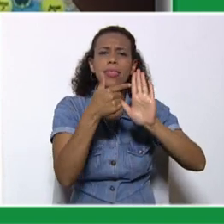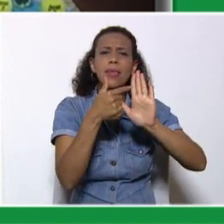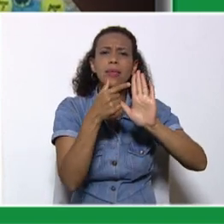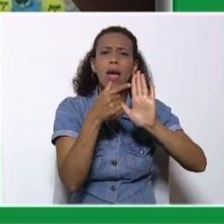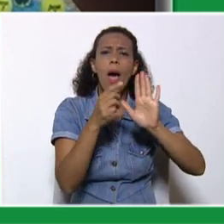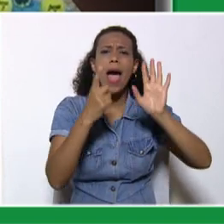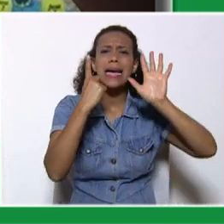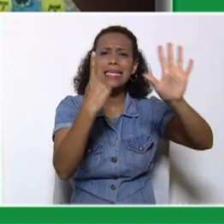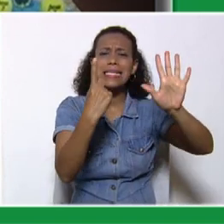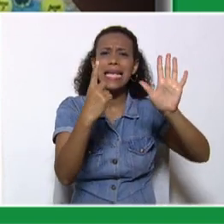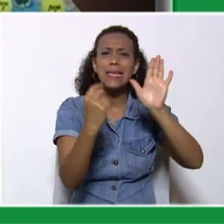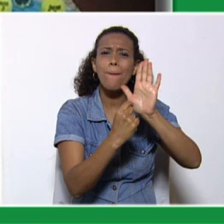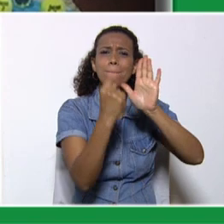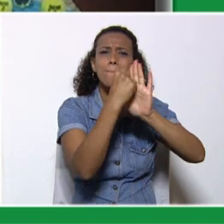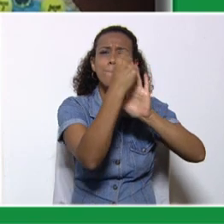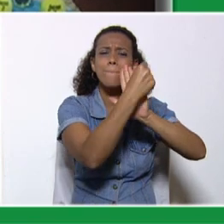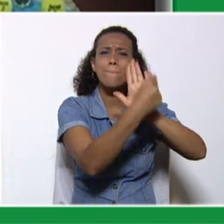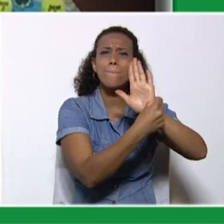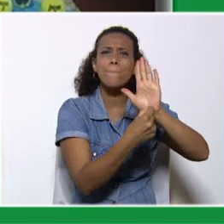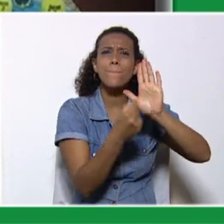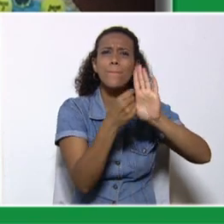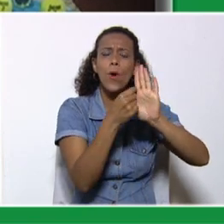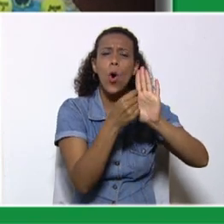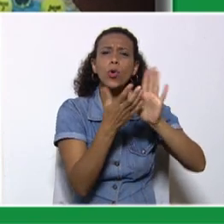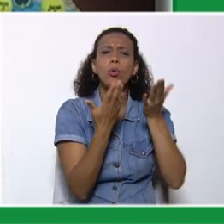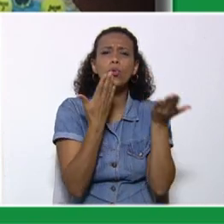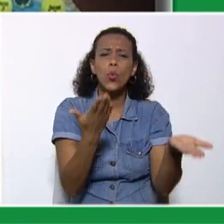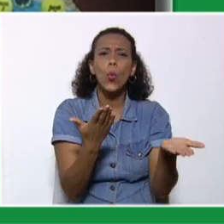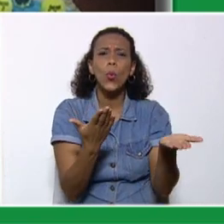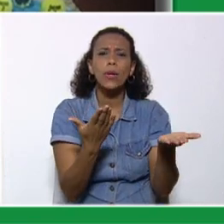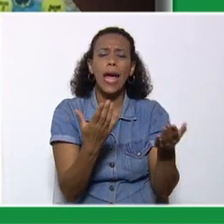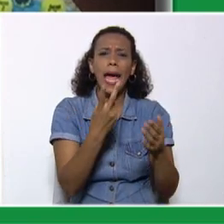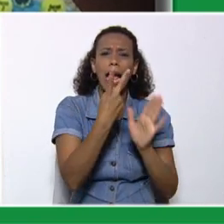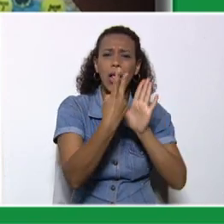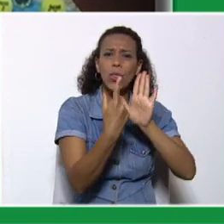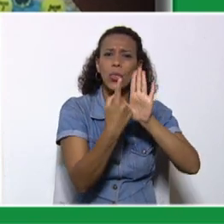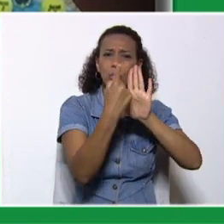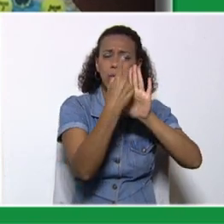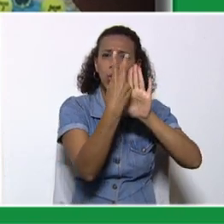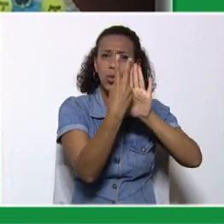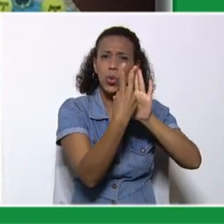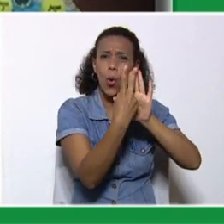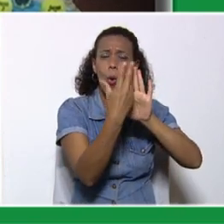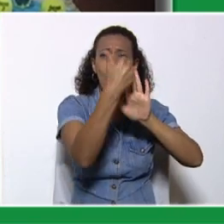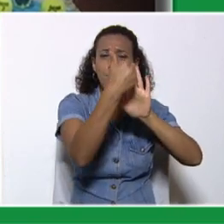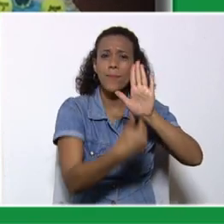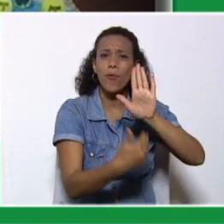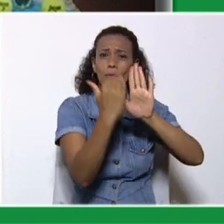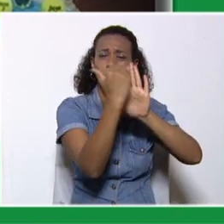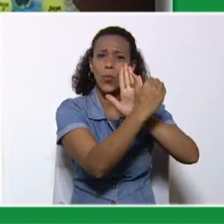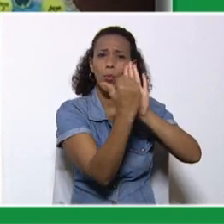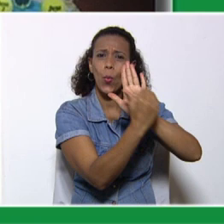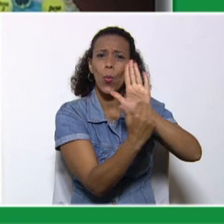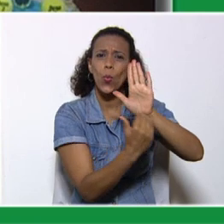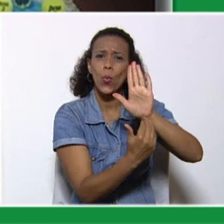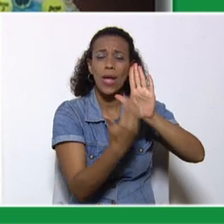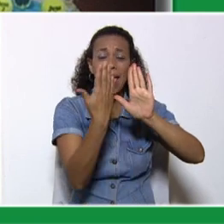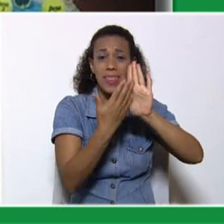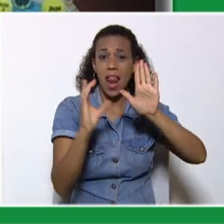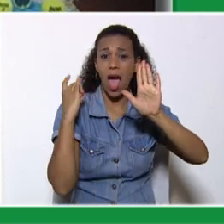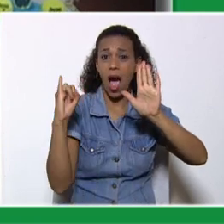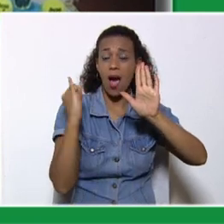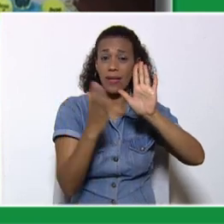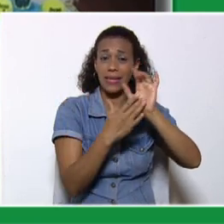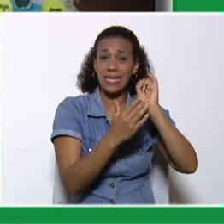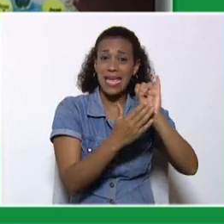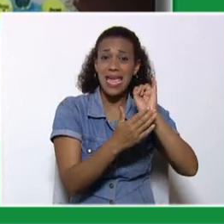conformado por 6 puntos, los cuales están dispuestos en 2 columnas y 3 filas. Del lado izquierdo del